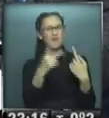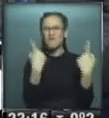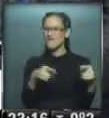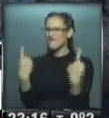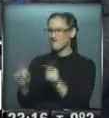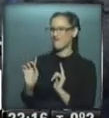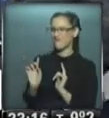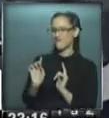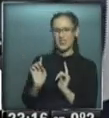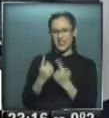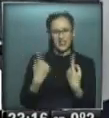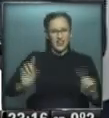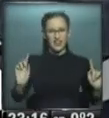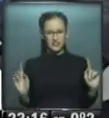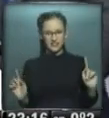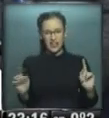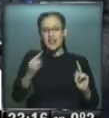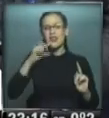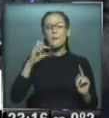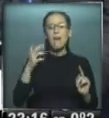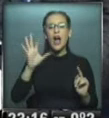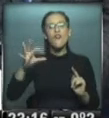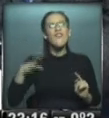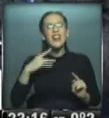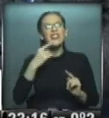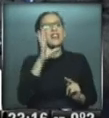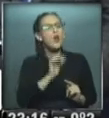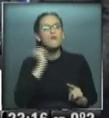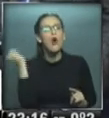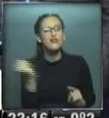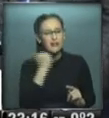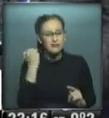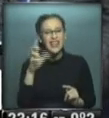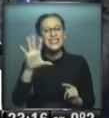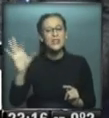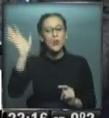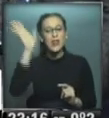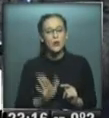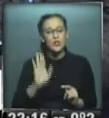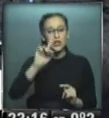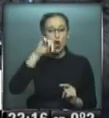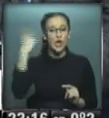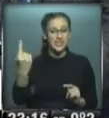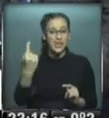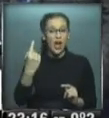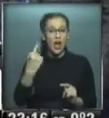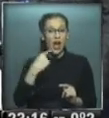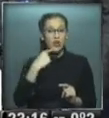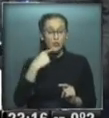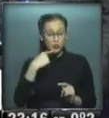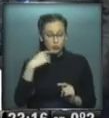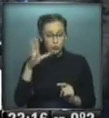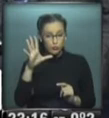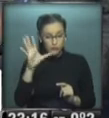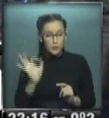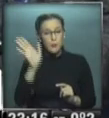no necesita del Estado, a Paco le faltó agregar una parte, que era el otro 50% del Estado. El otro